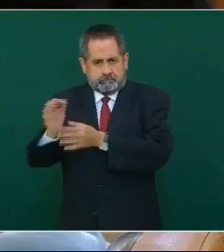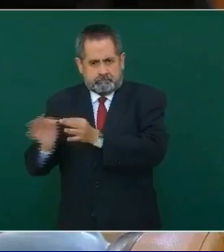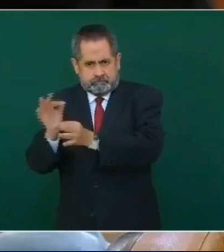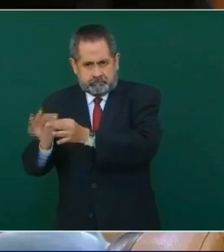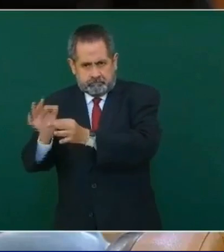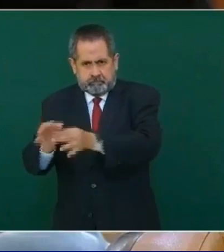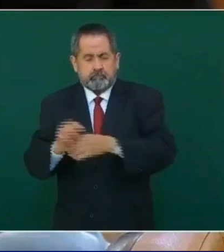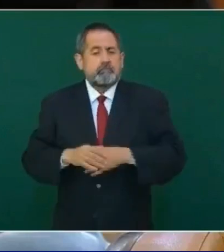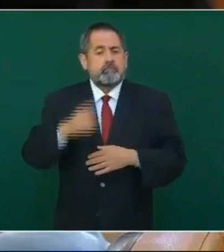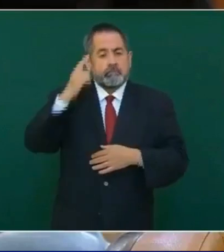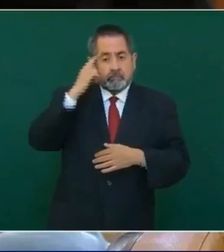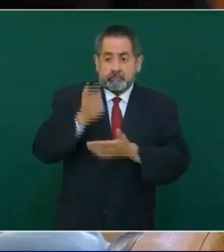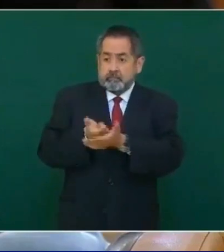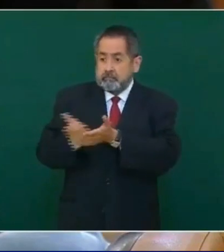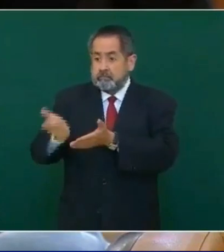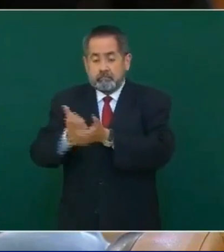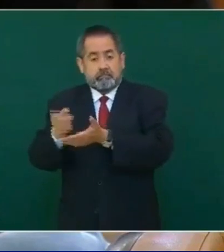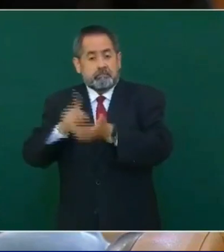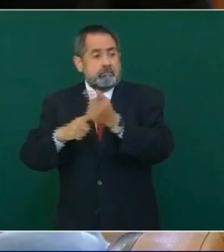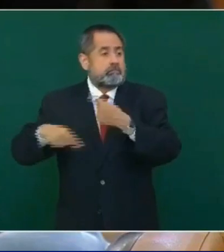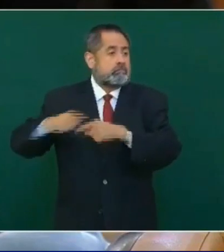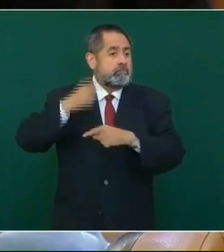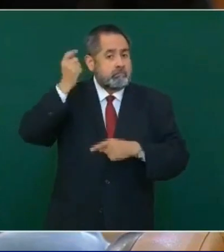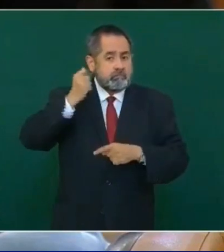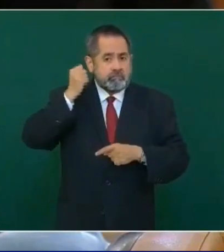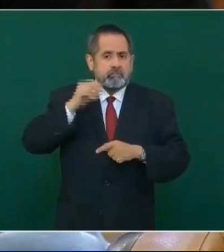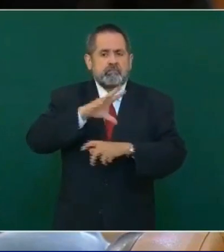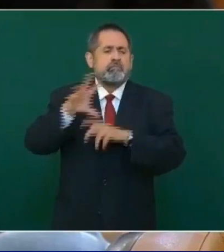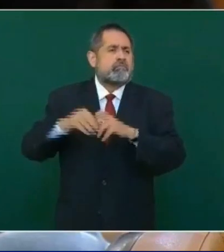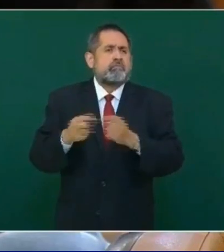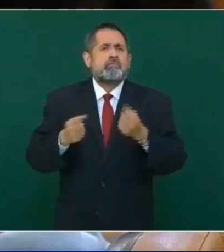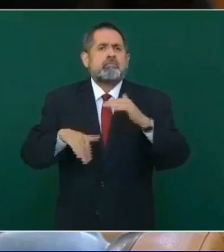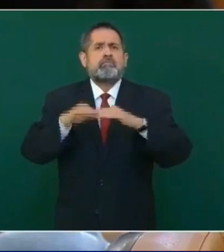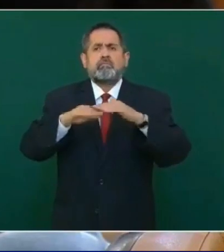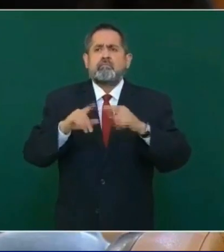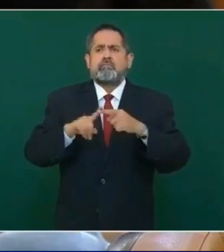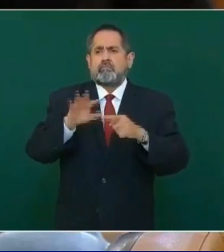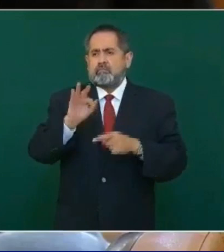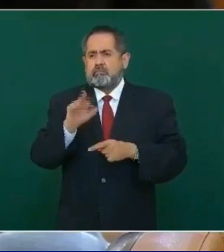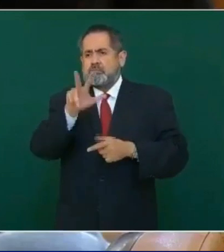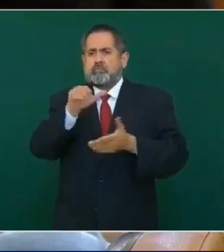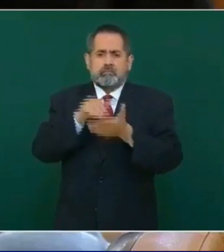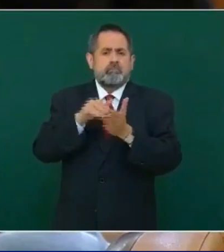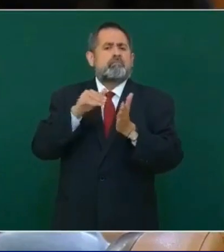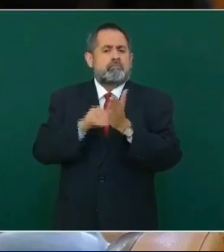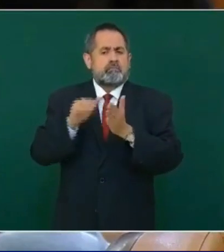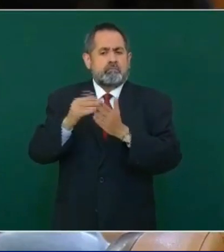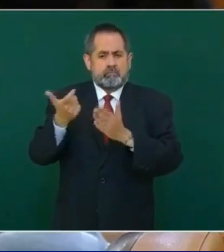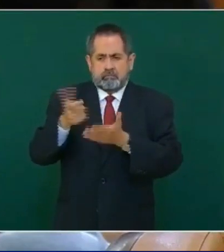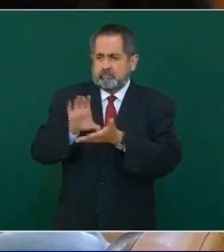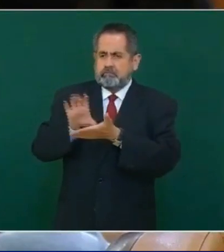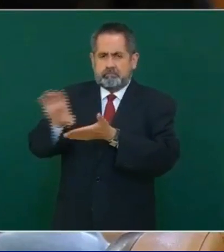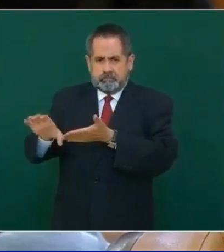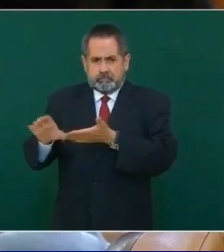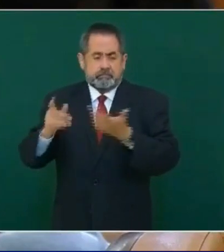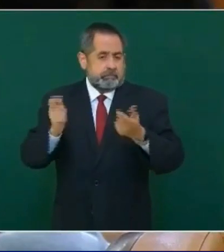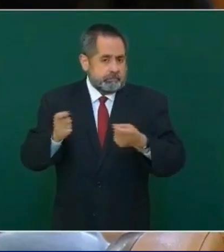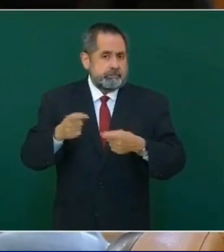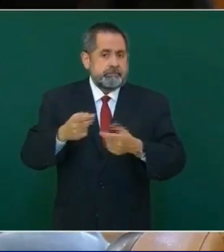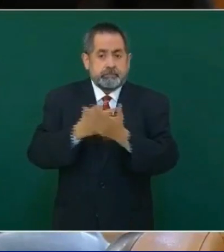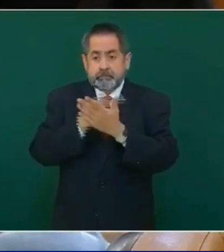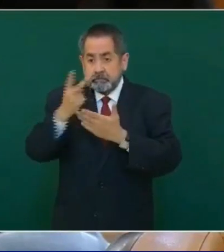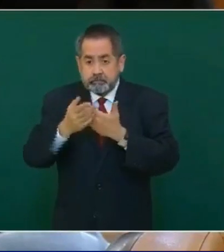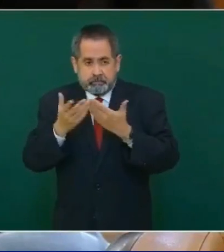El monto para pagar las jubilaciones el próximo año ascenderá a unos 48 mil millones de pesos, cuando los